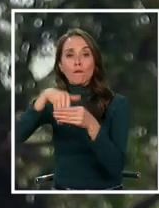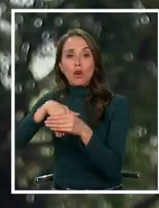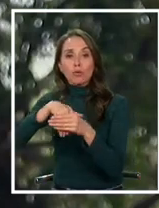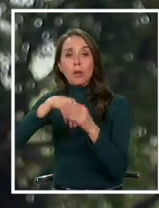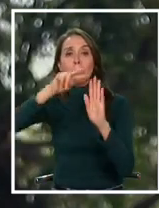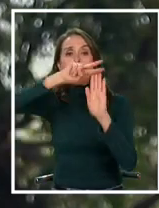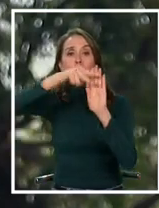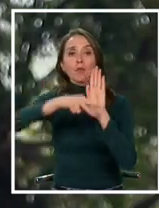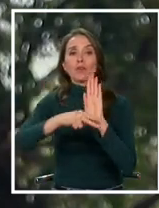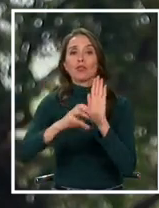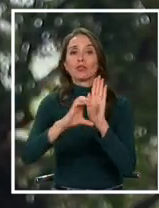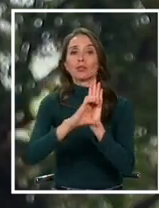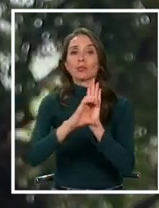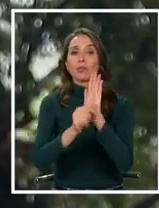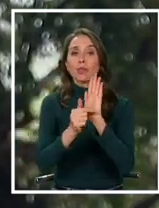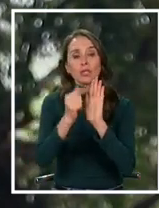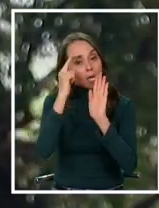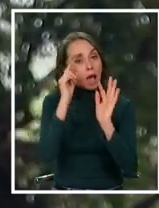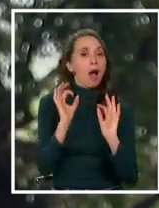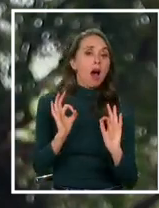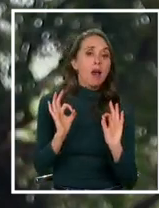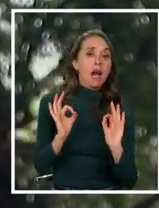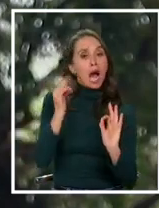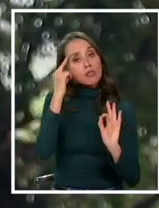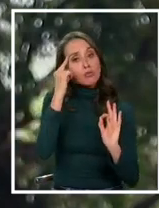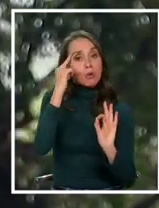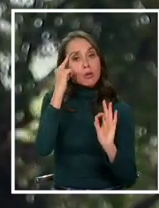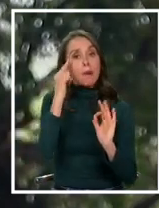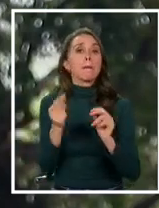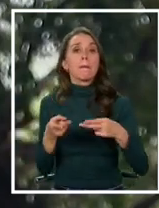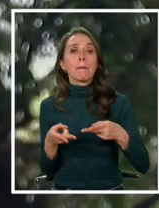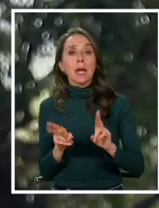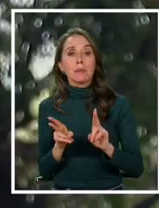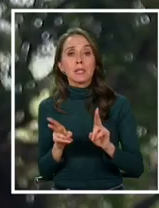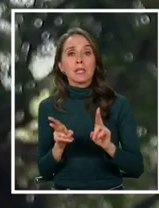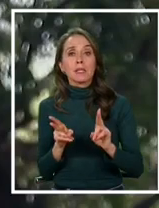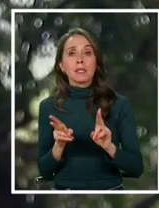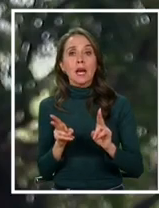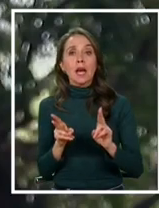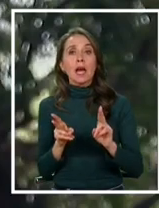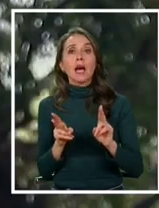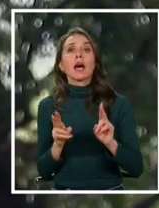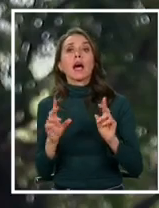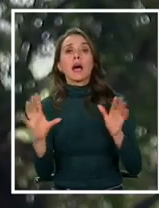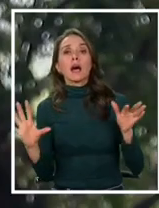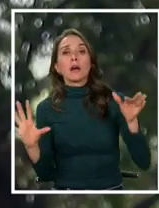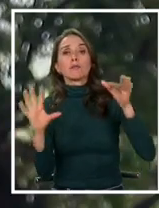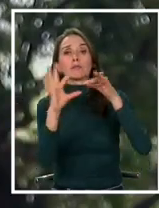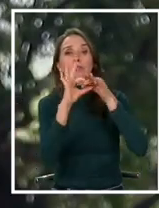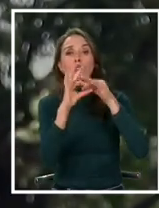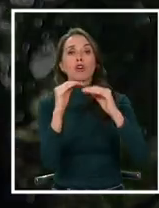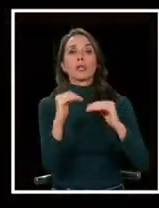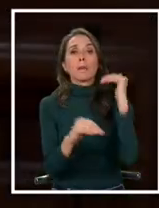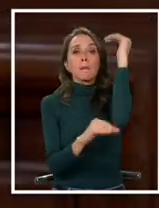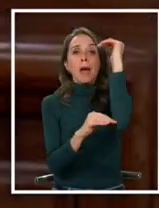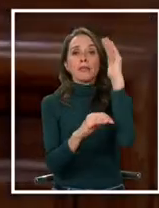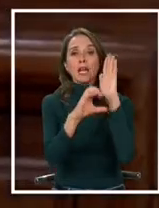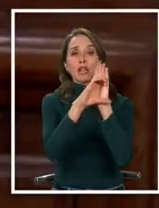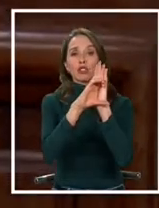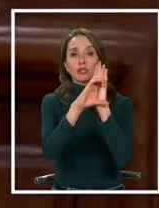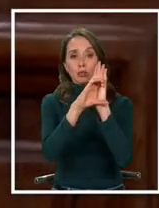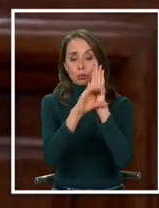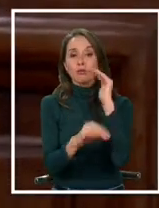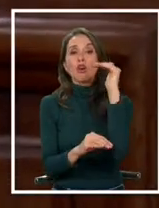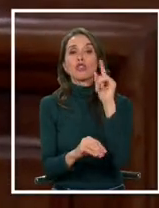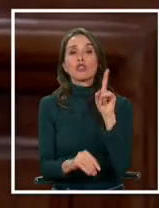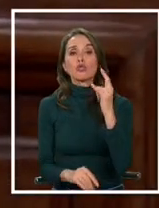reforma constitucional razonable que permita a su vez ir se con el principio supremacía constitucional supremacía